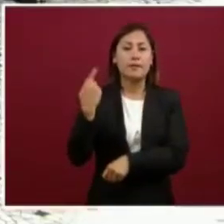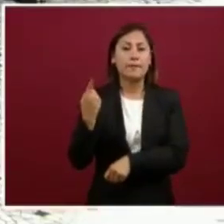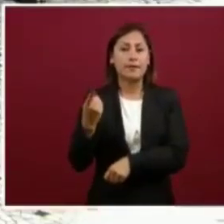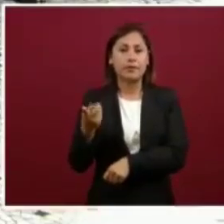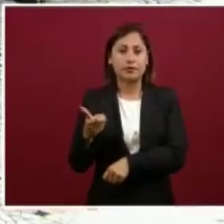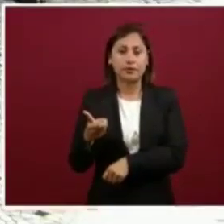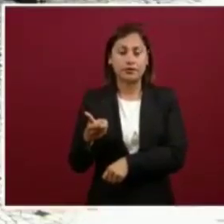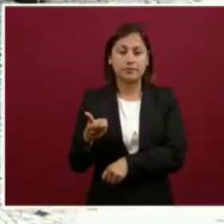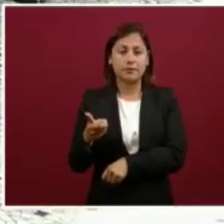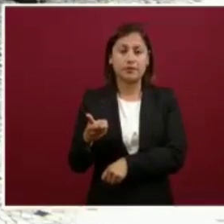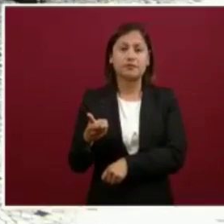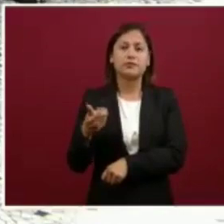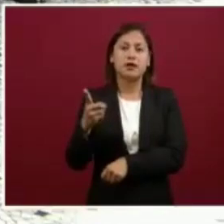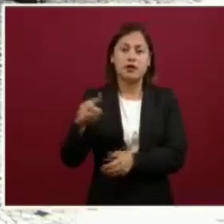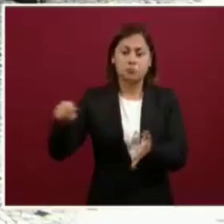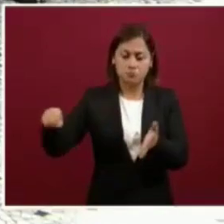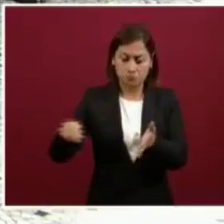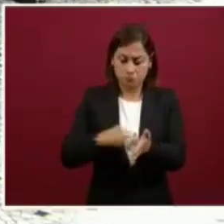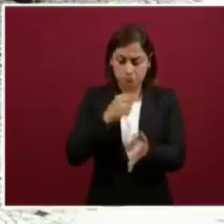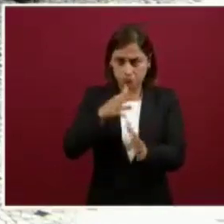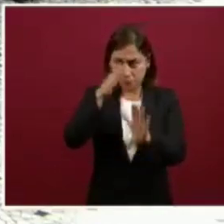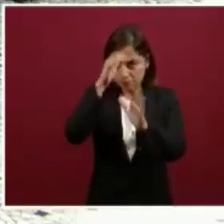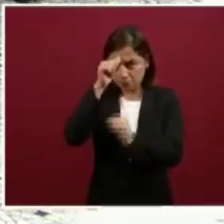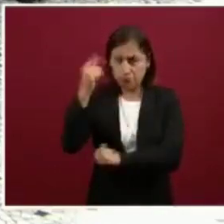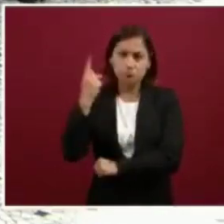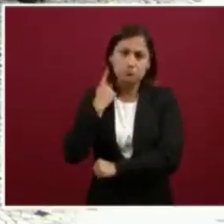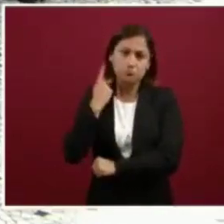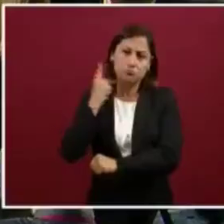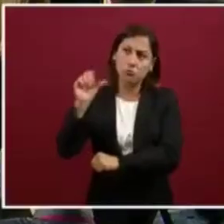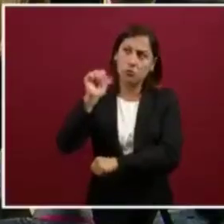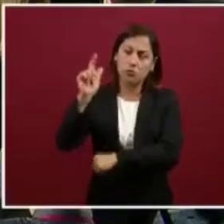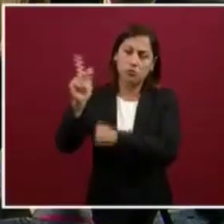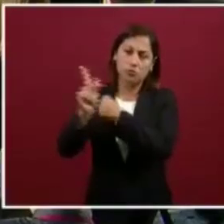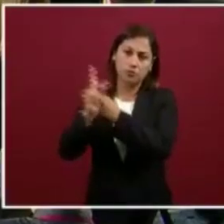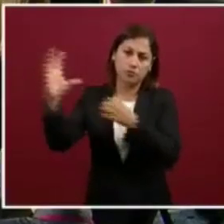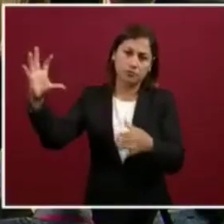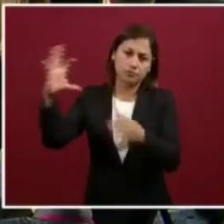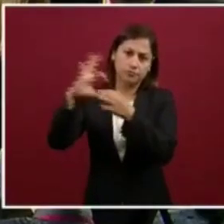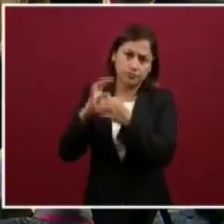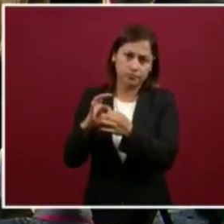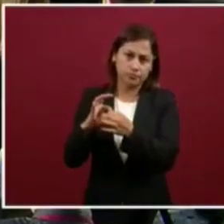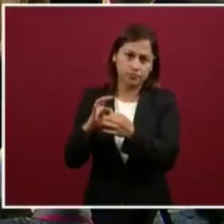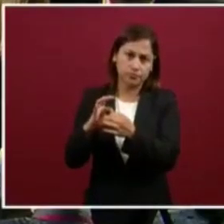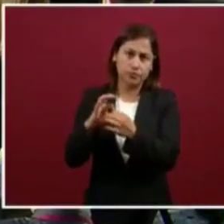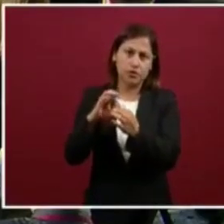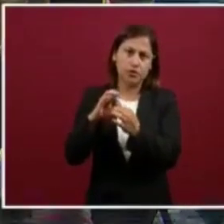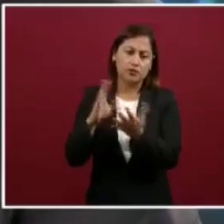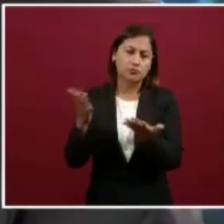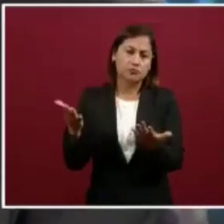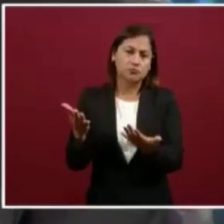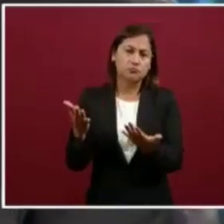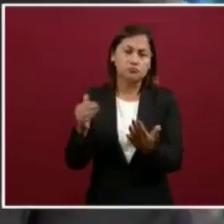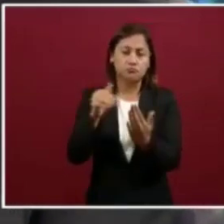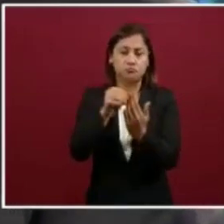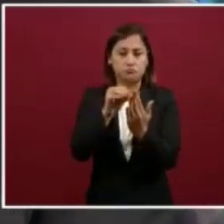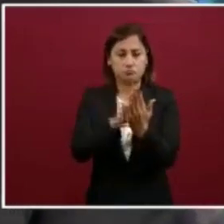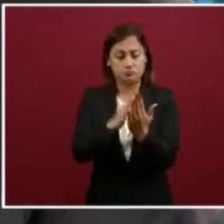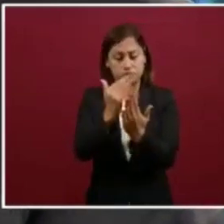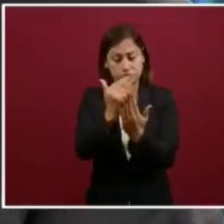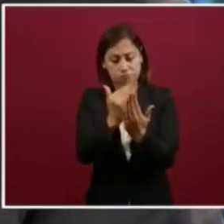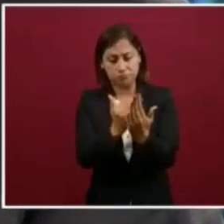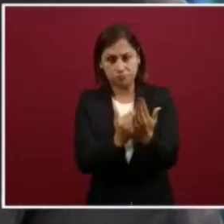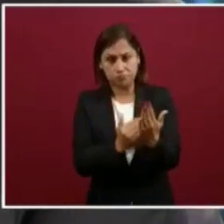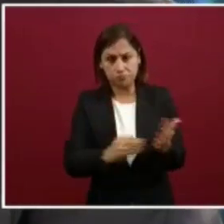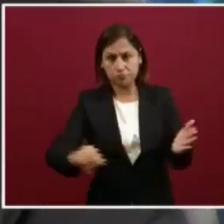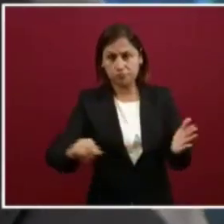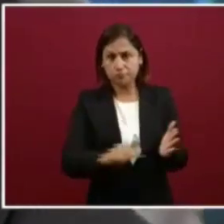firmó una declaración política que fue el primer acto de política exterior, expresado en una manifestación de esta naturaleza,